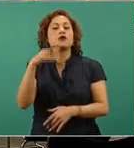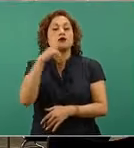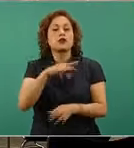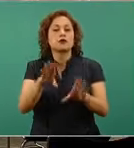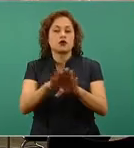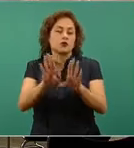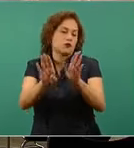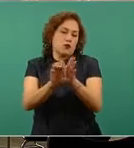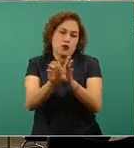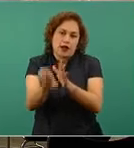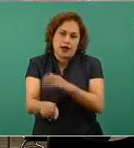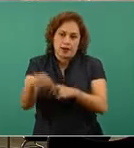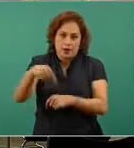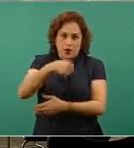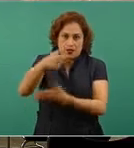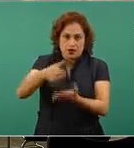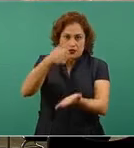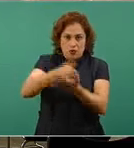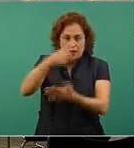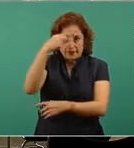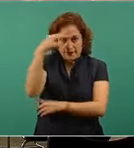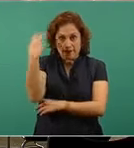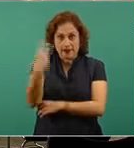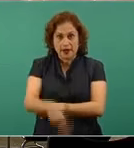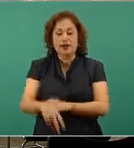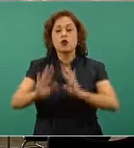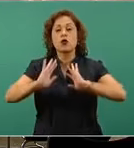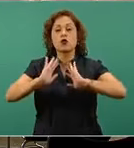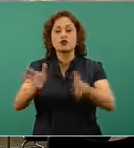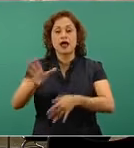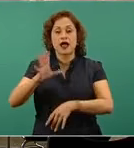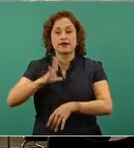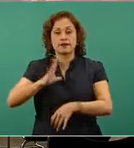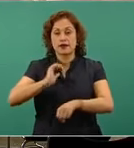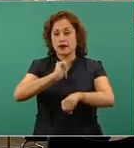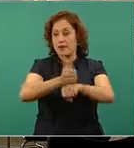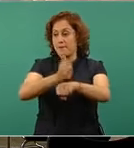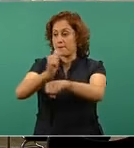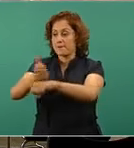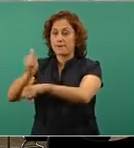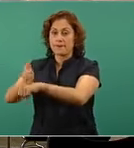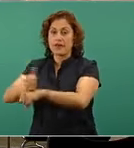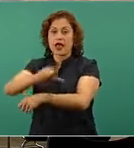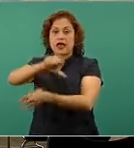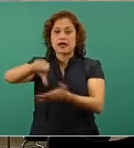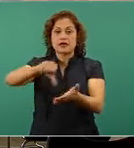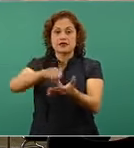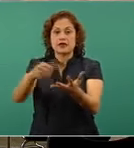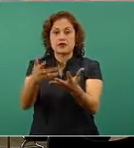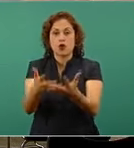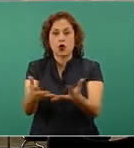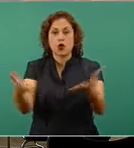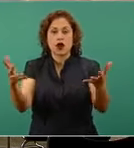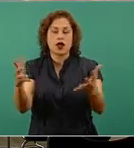Ciudad de México, donde se han instalado estos macrocentros, por cierto, también